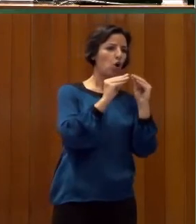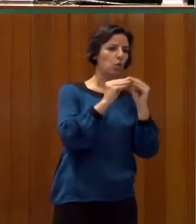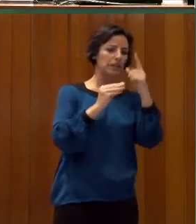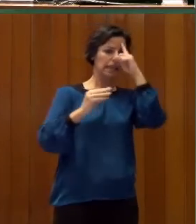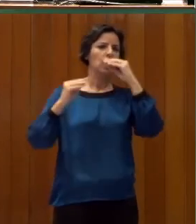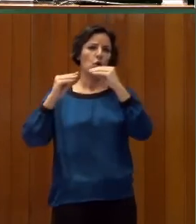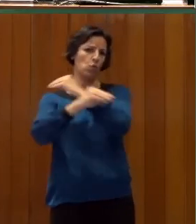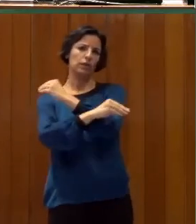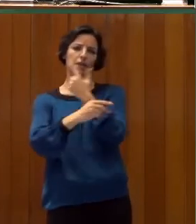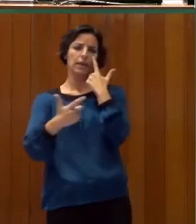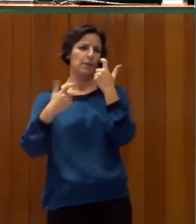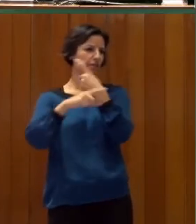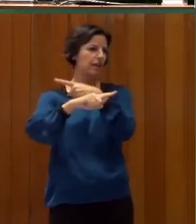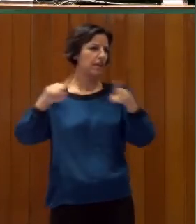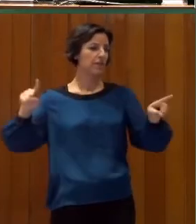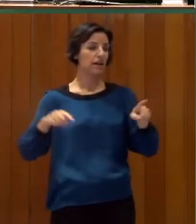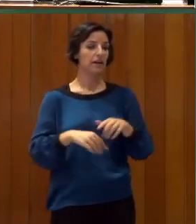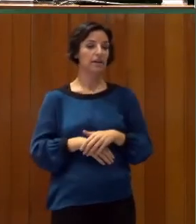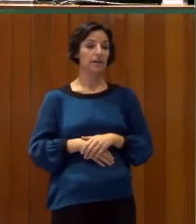Los participantes están